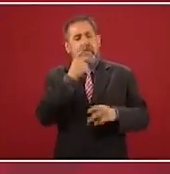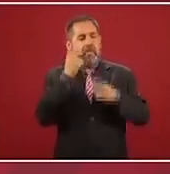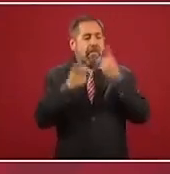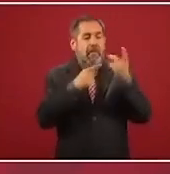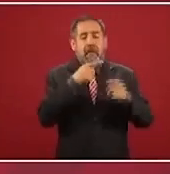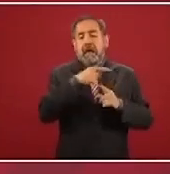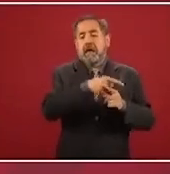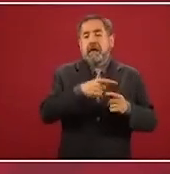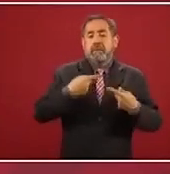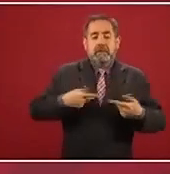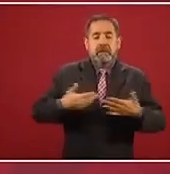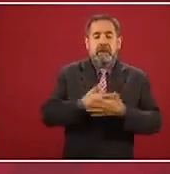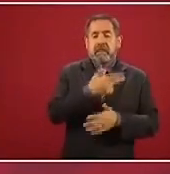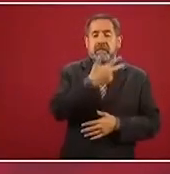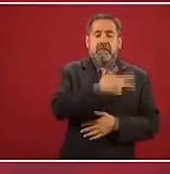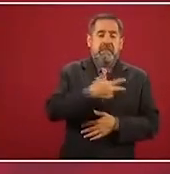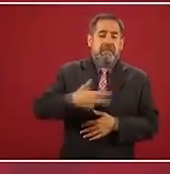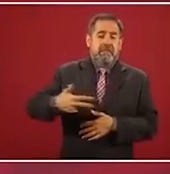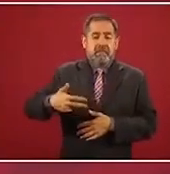daneses son